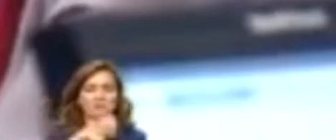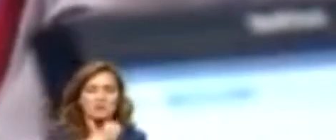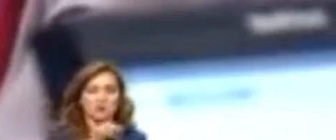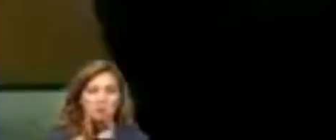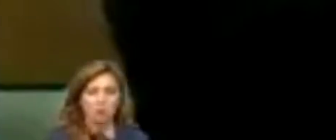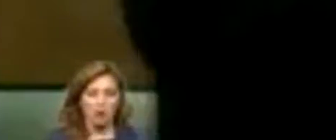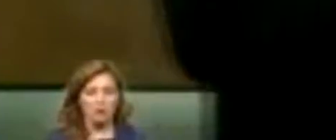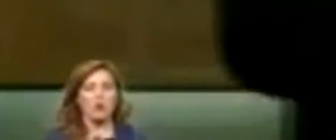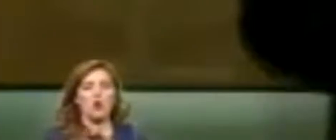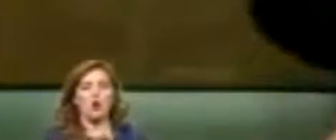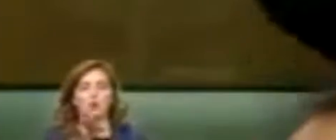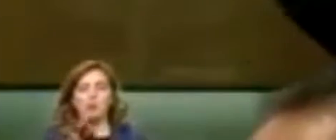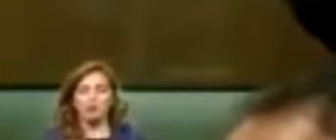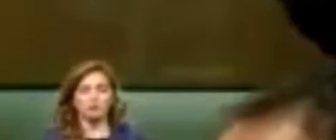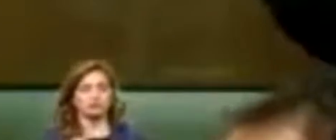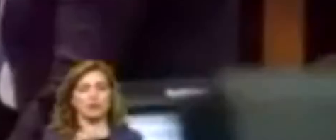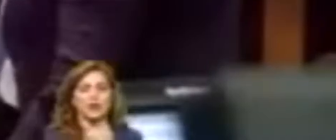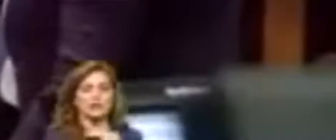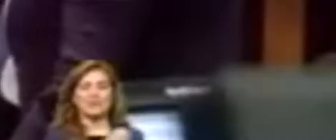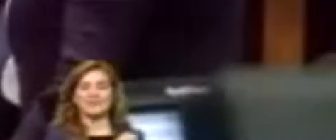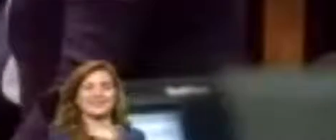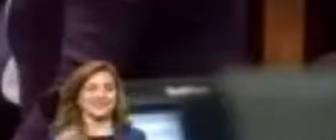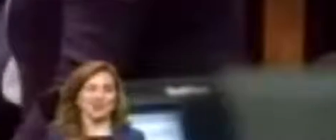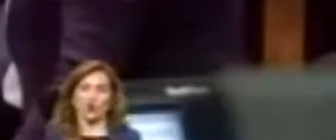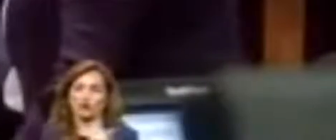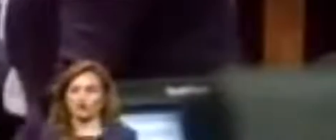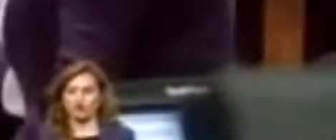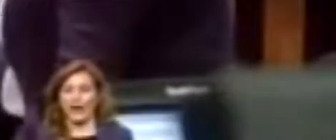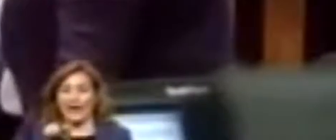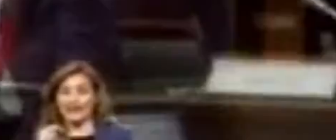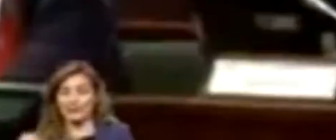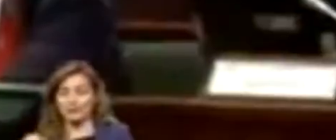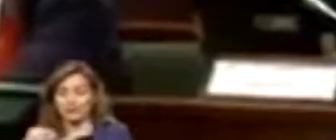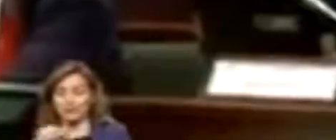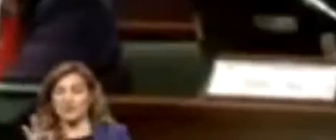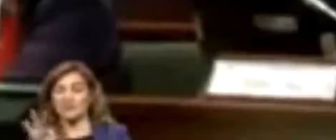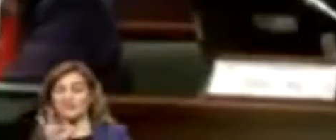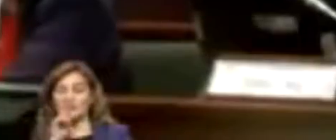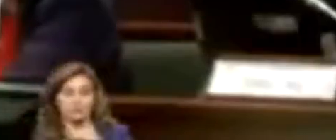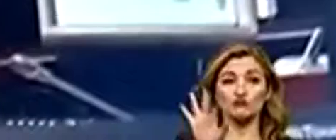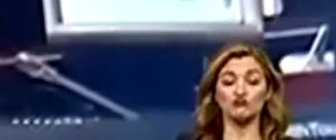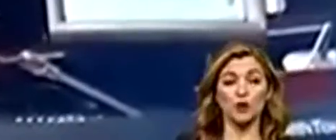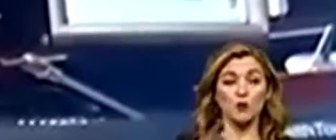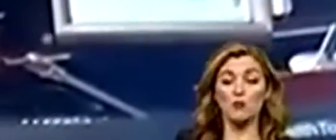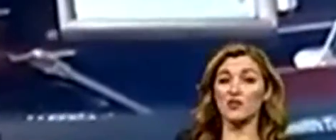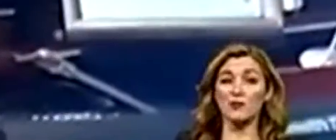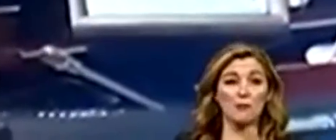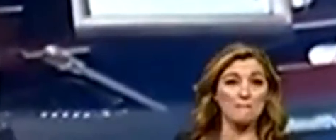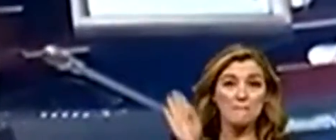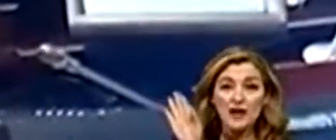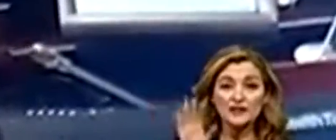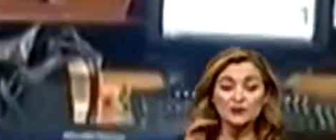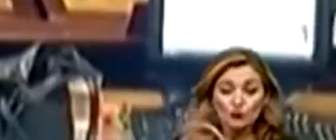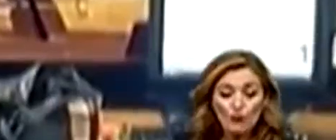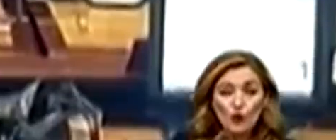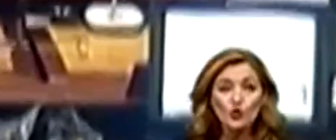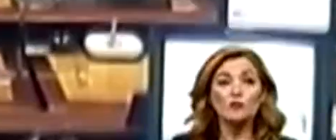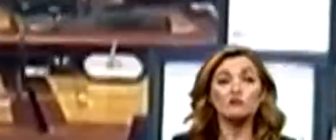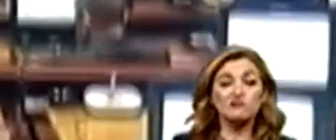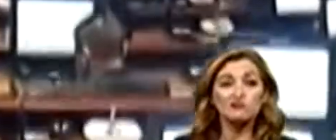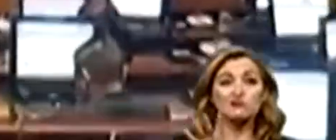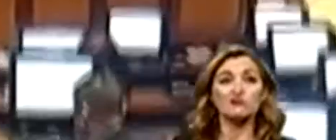de que puedan ser incluidos otros temas. Antes de enviar un requerimiento para la Corte Constitucional, defina un